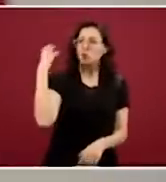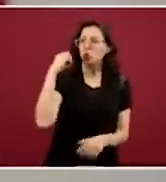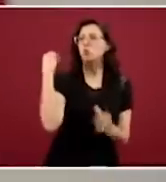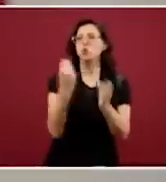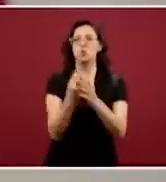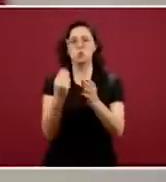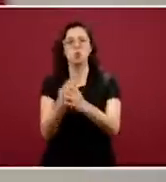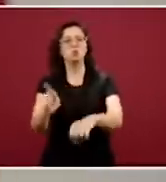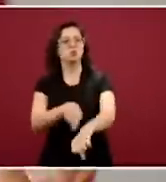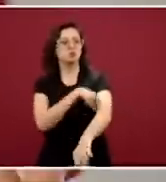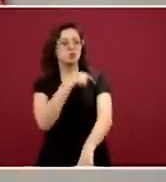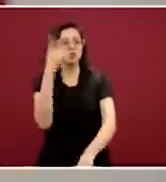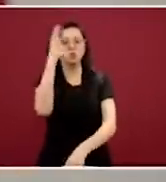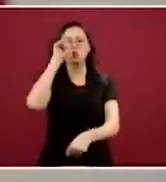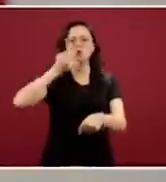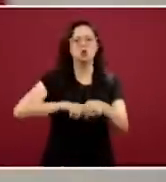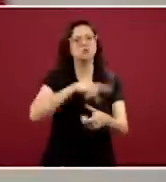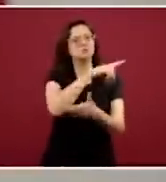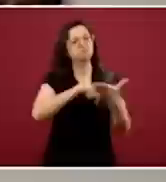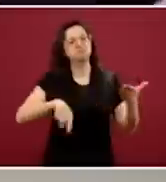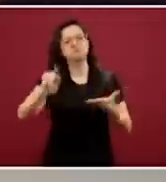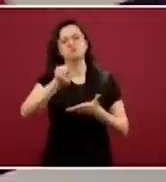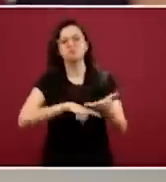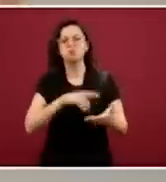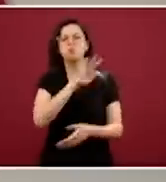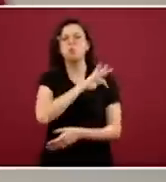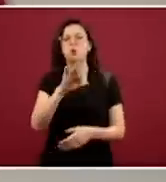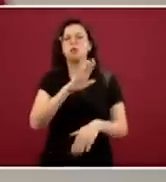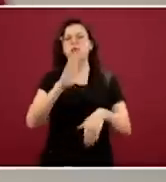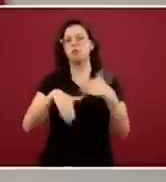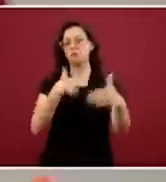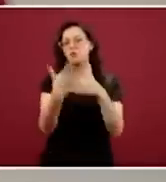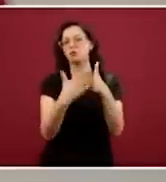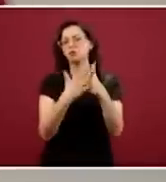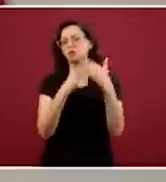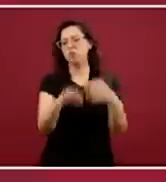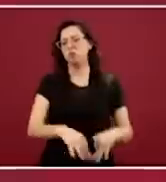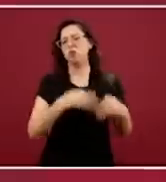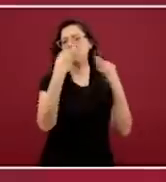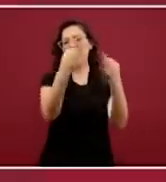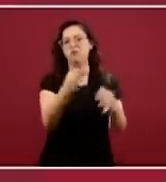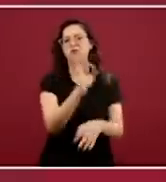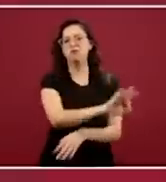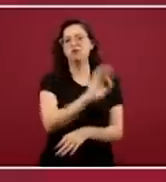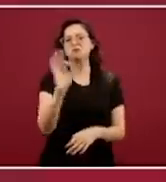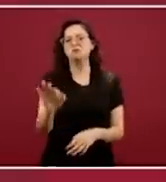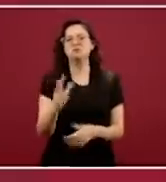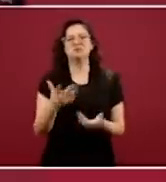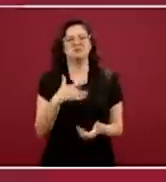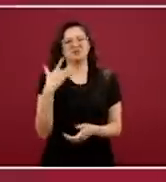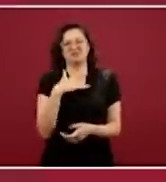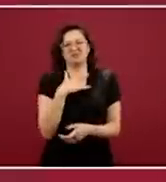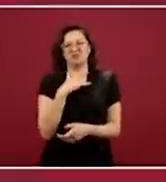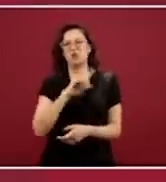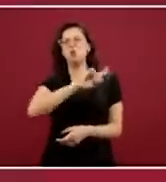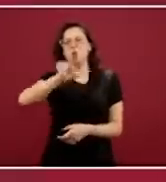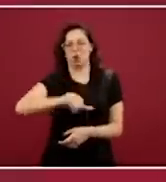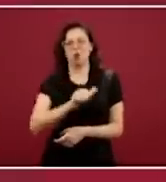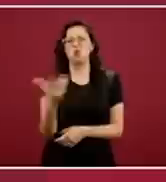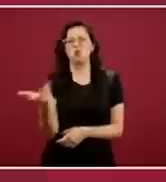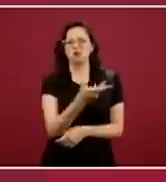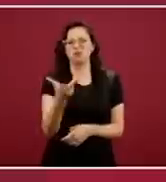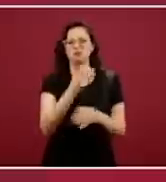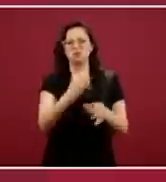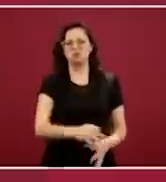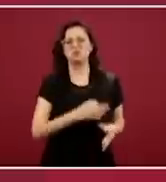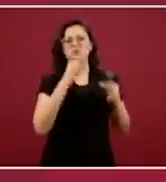y eventos culturales, etcétera, que se pueden posponer. Entonces, lo que hicieron es pospongámoslo para después. Por